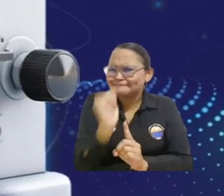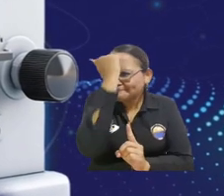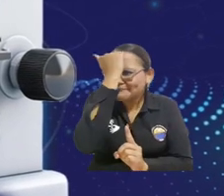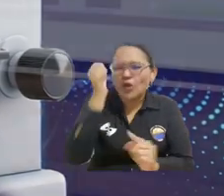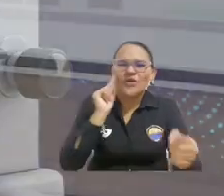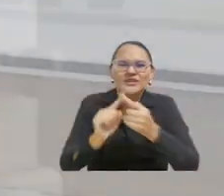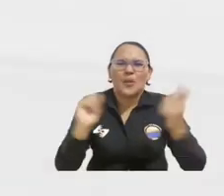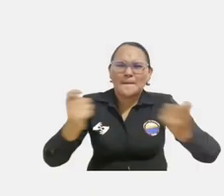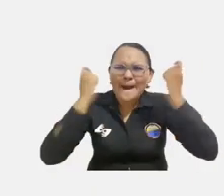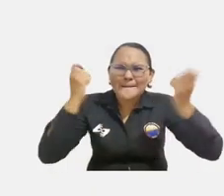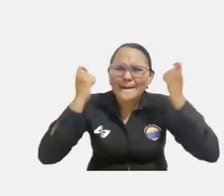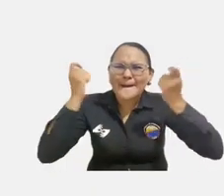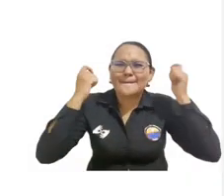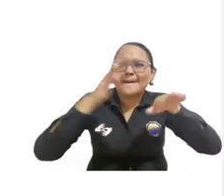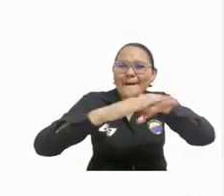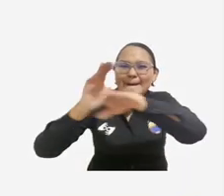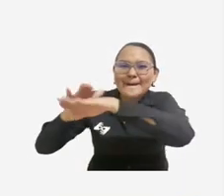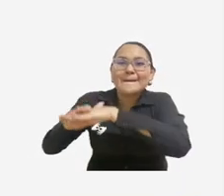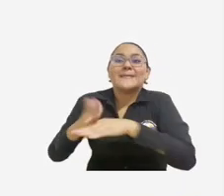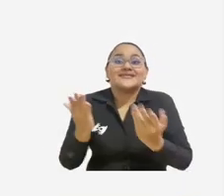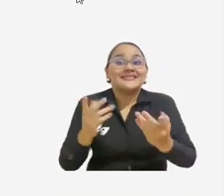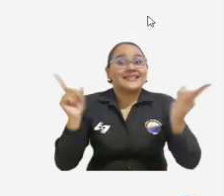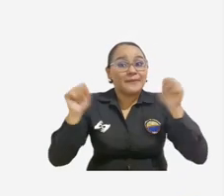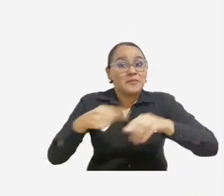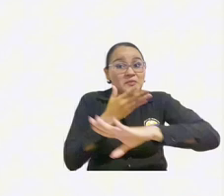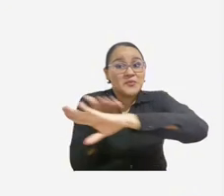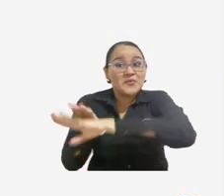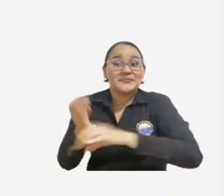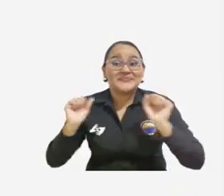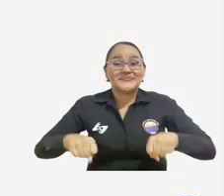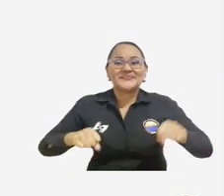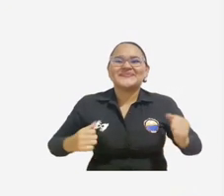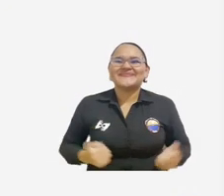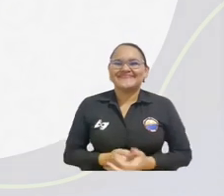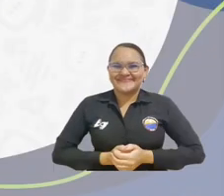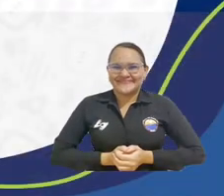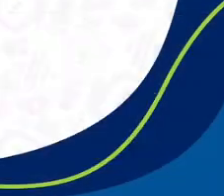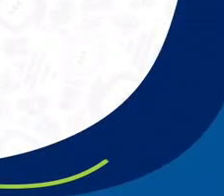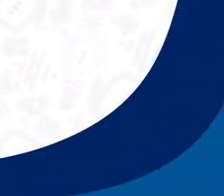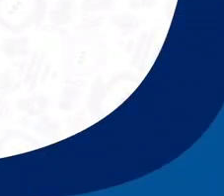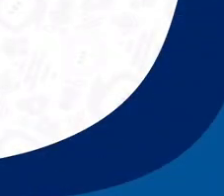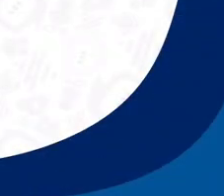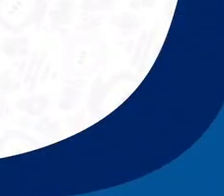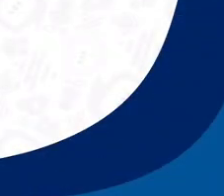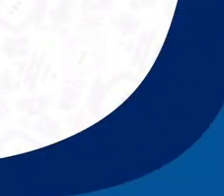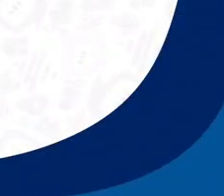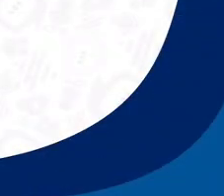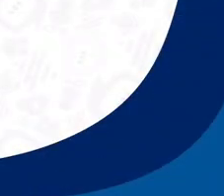noviembre, meses clave para la difusión de convocatorias o preparación de propuestas.